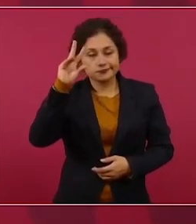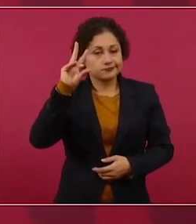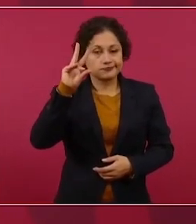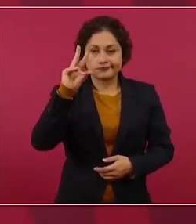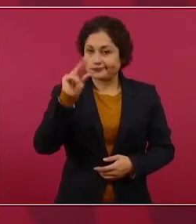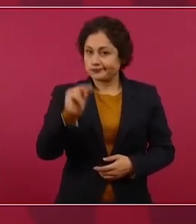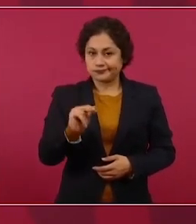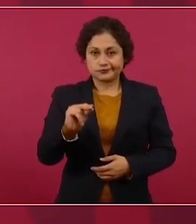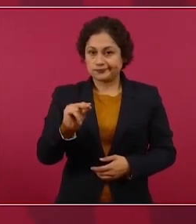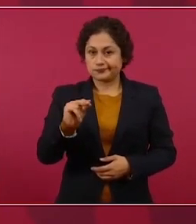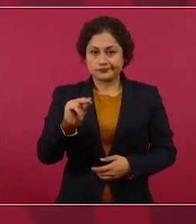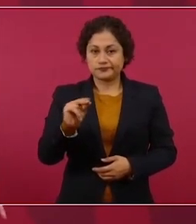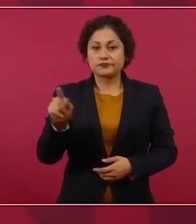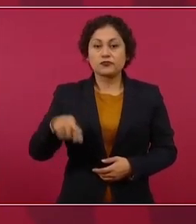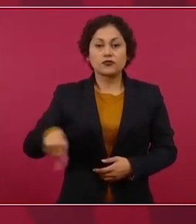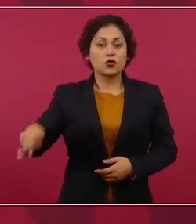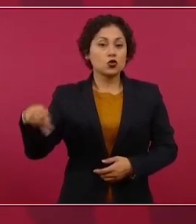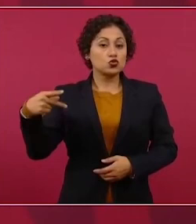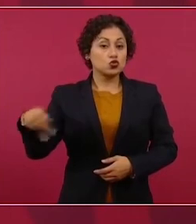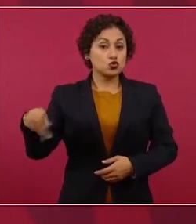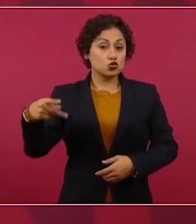fue una actitud